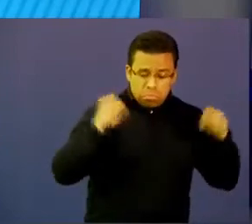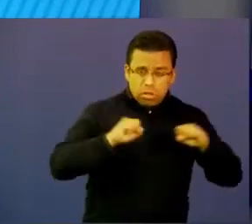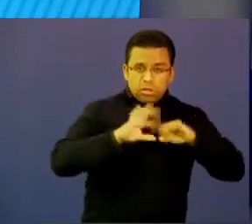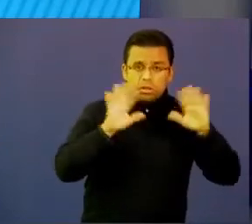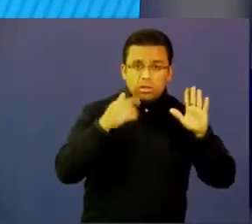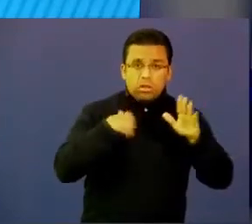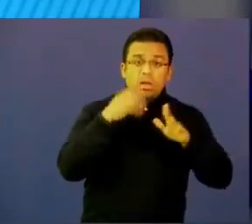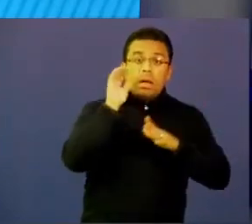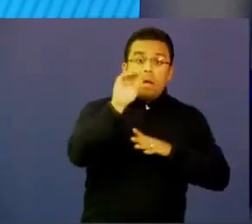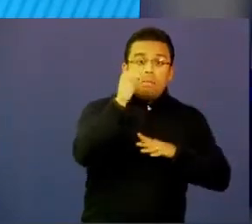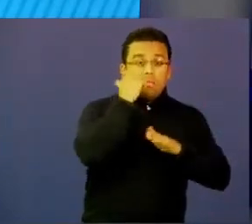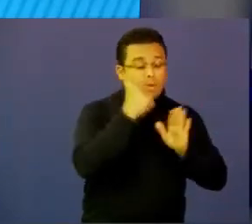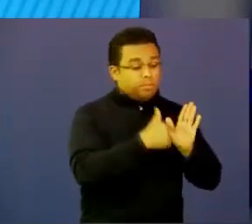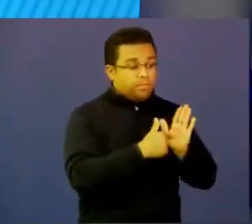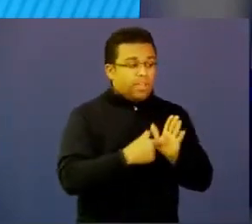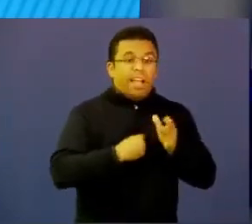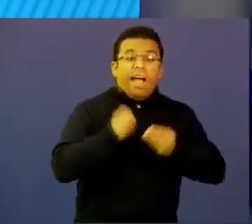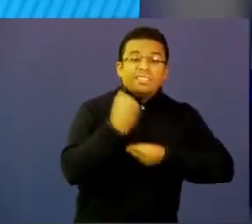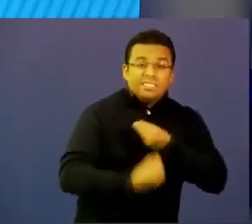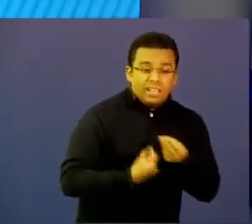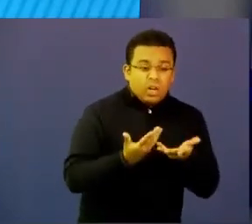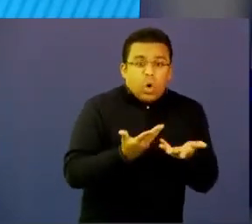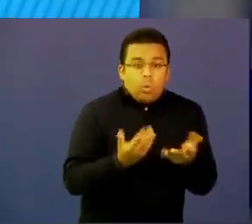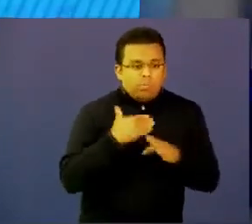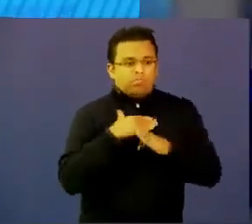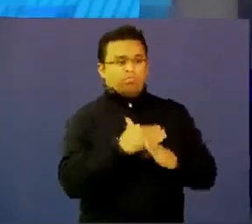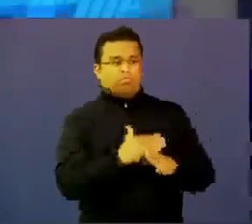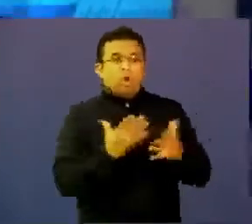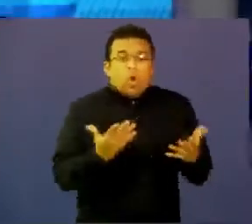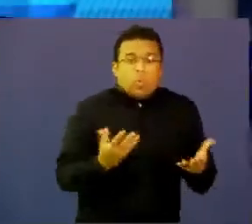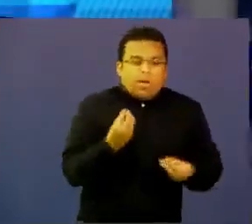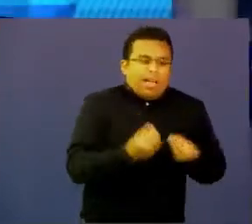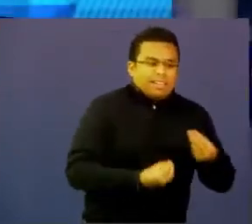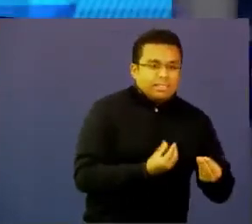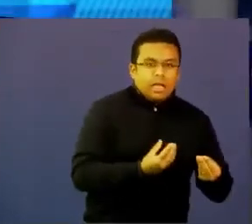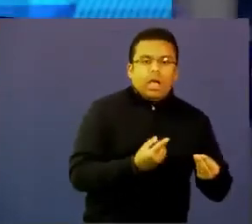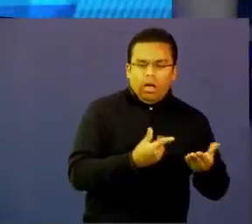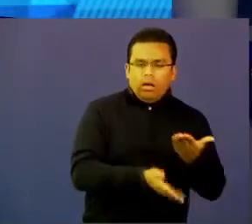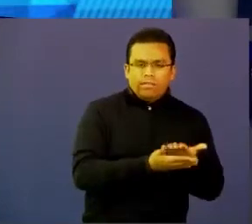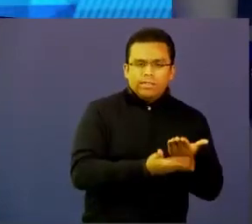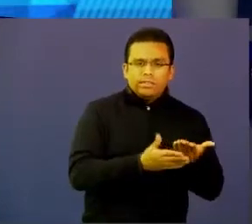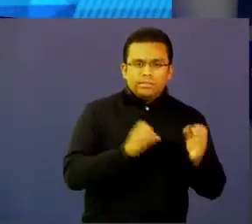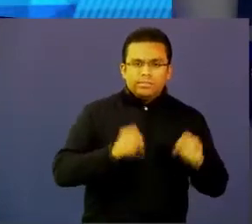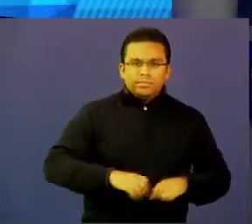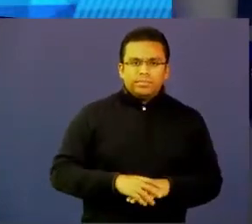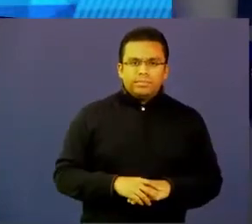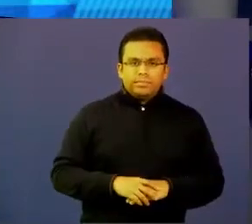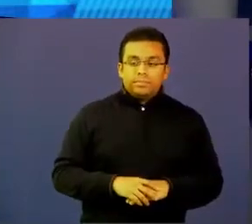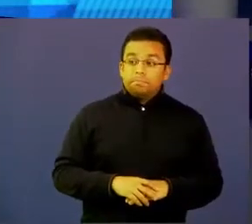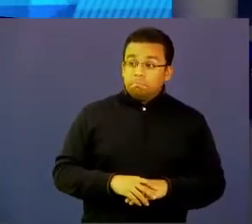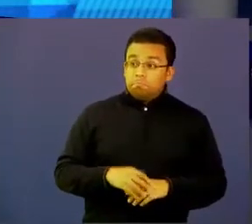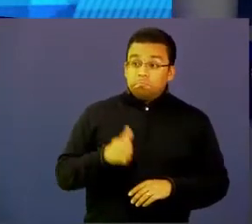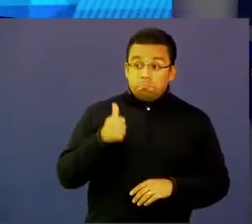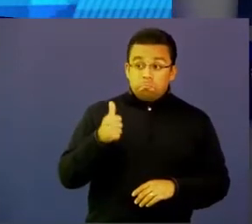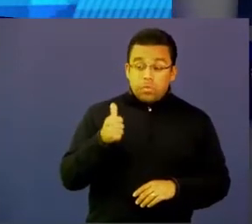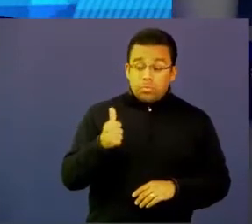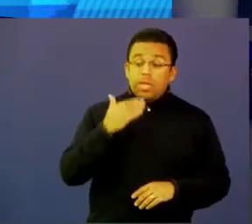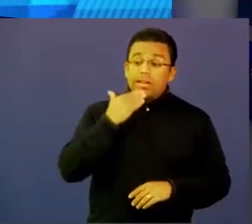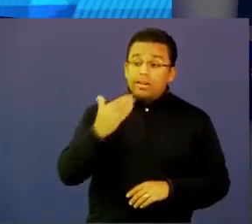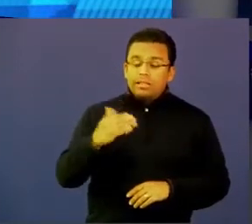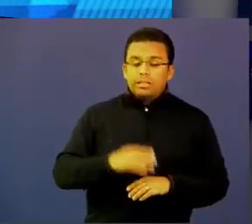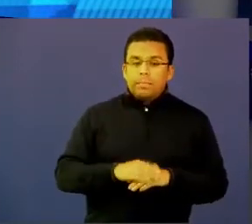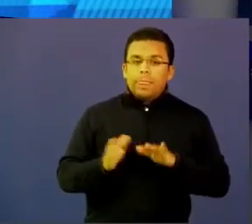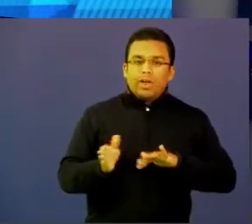cómo manejar estos riesgos y cómo prevenirlos. Perfecto, Adriana, muchas gracias. Hay otra inquietud que nos las envía